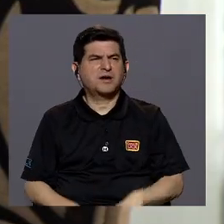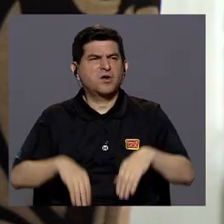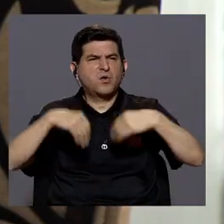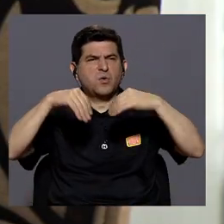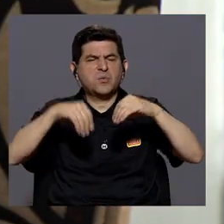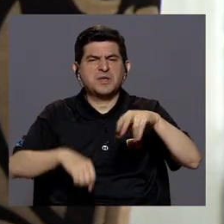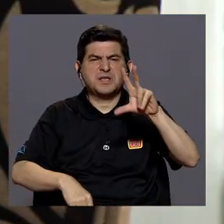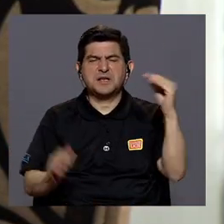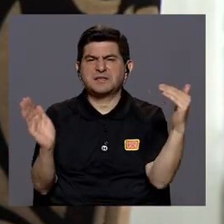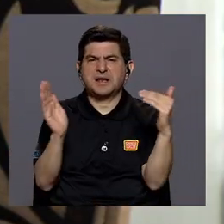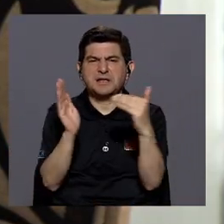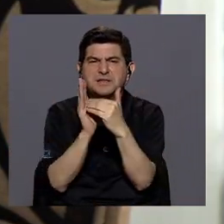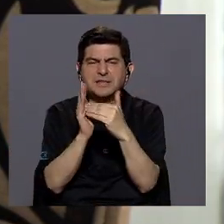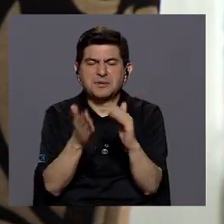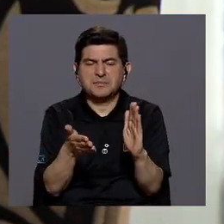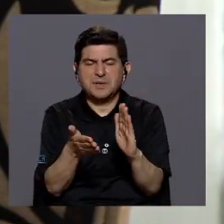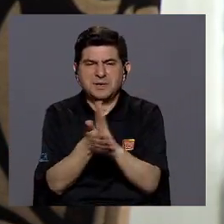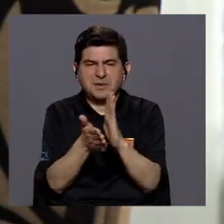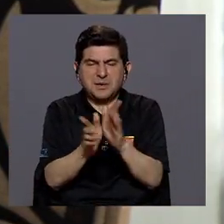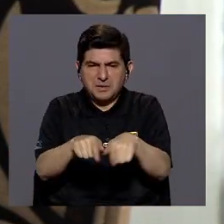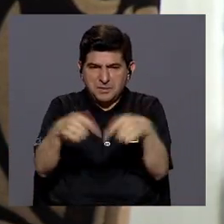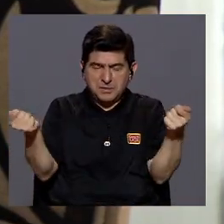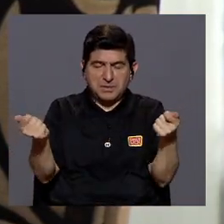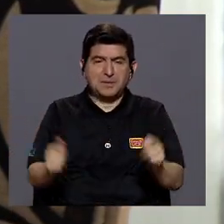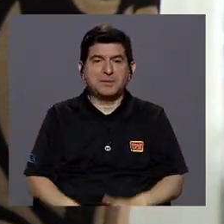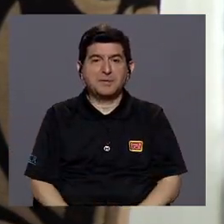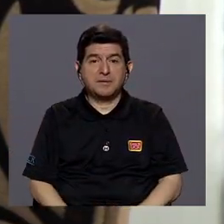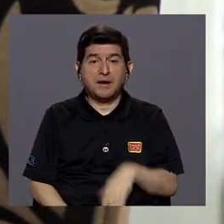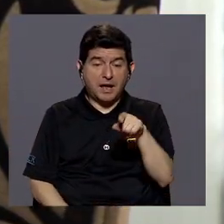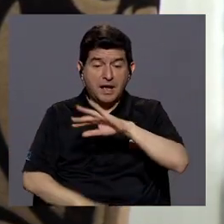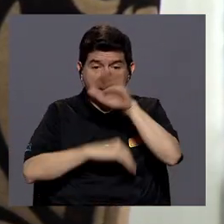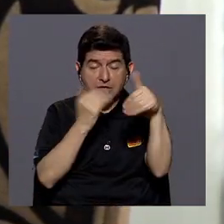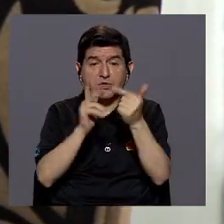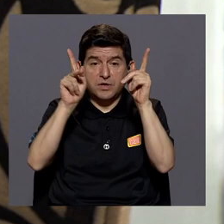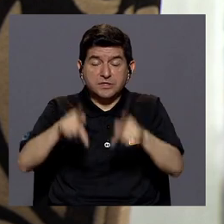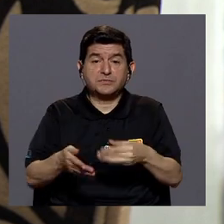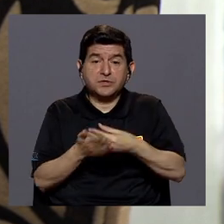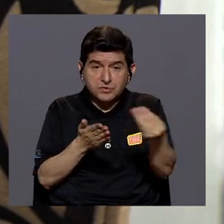30.000 ejemplares. Todo el mundo nos compraba el periódico, que fuera.